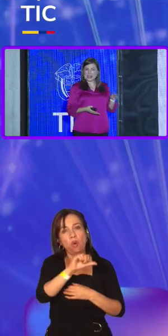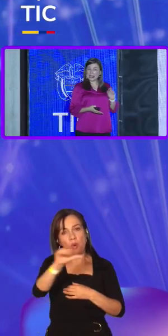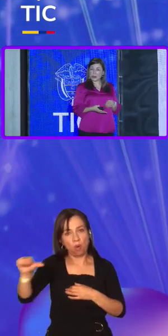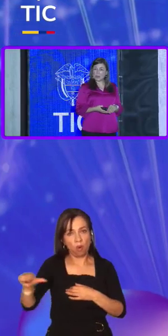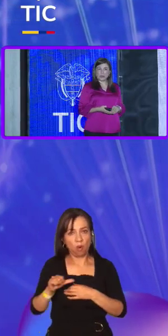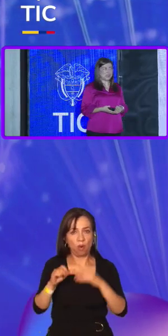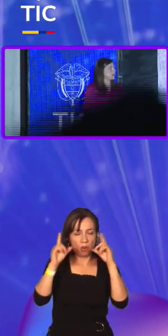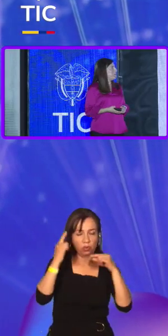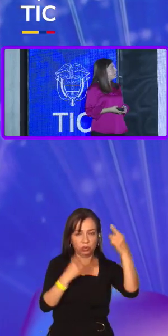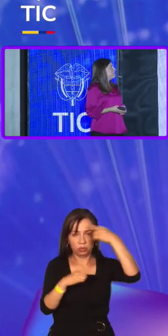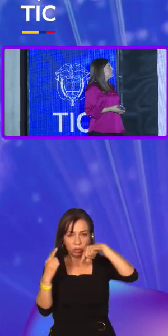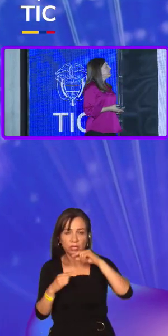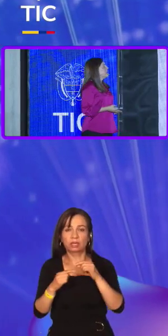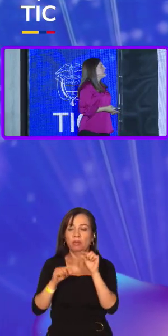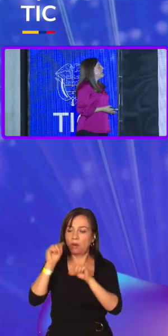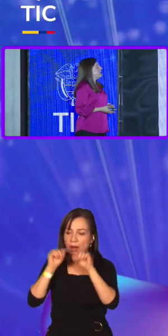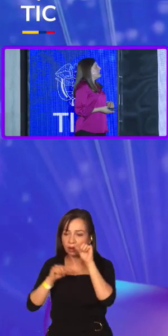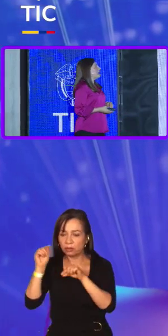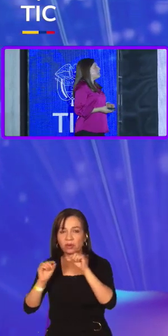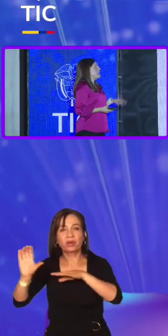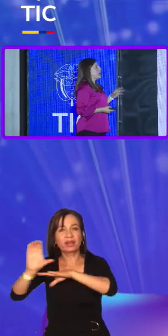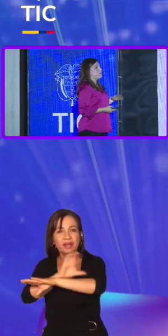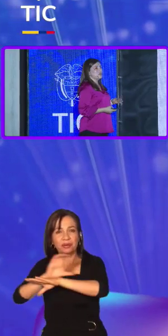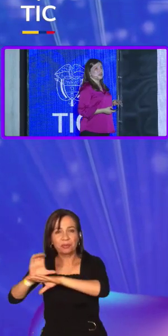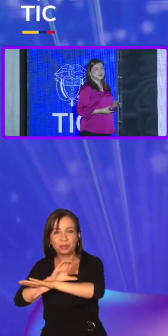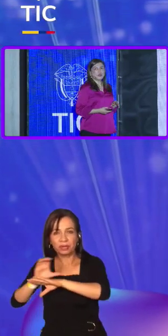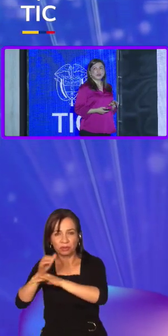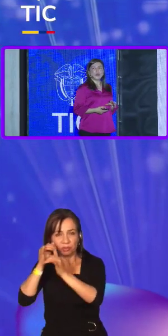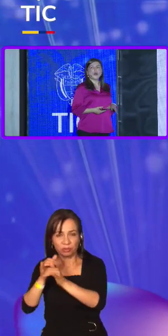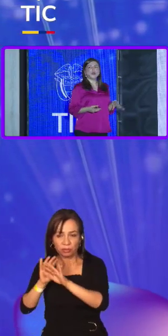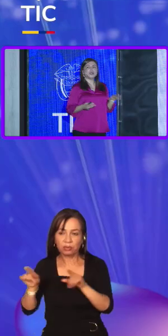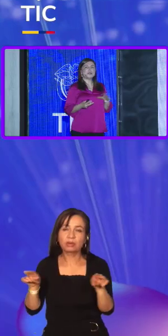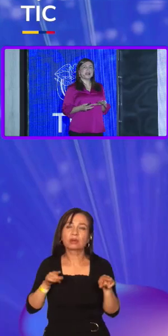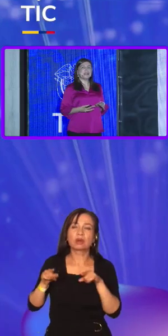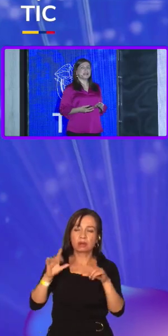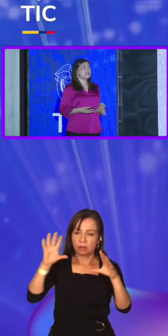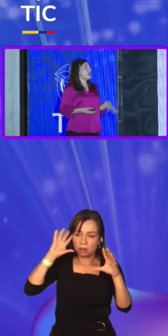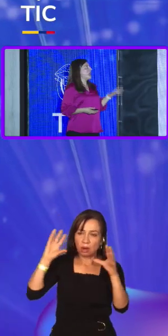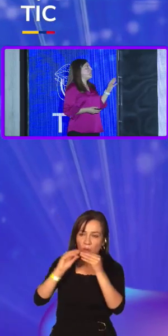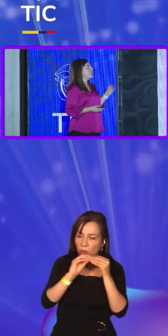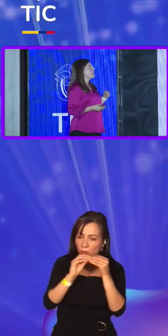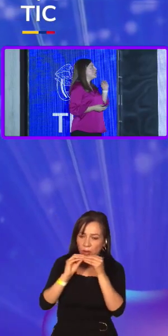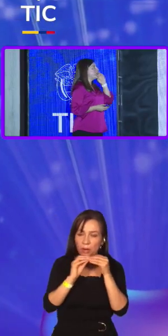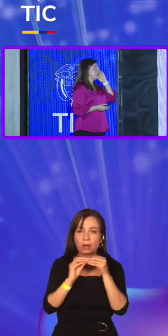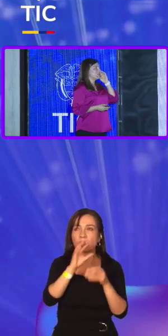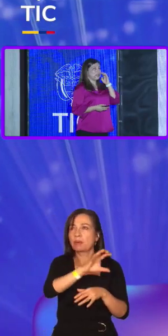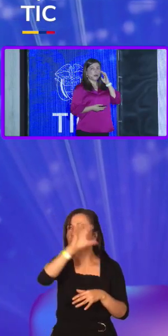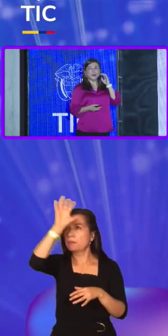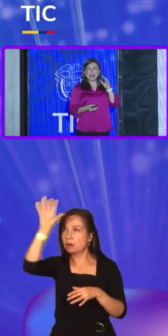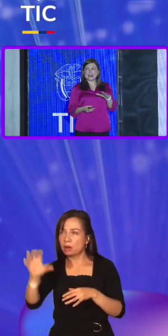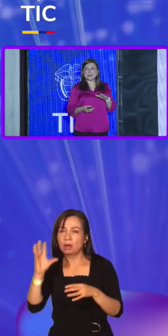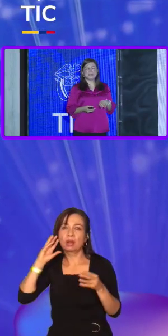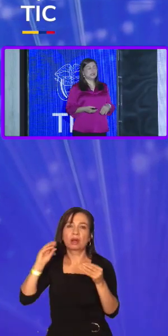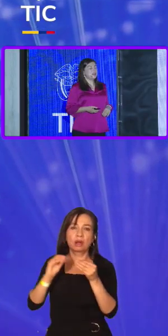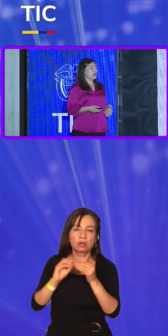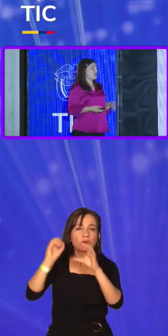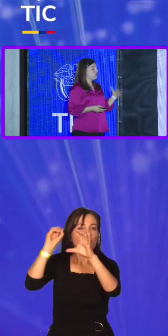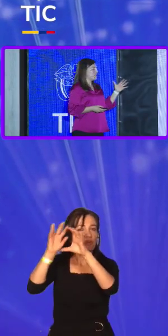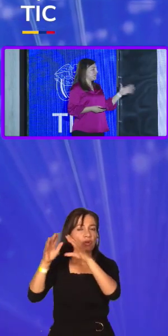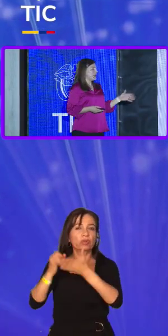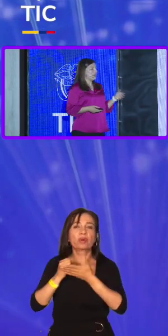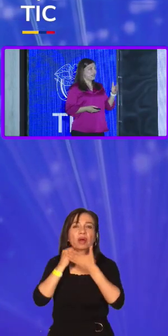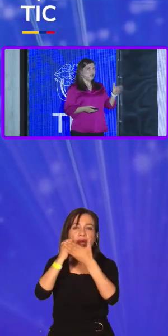de turismo, de electrónica y de computación. Y aplicamos, junto con otros países, al Fondo de Cooperación